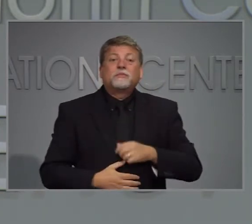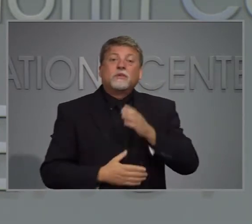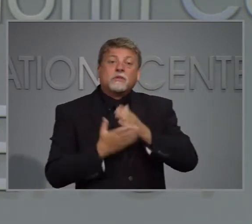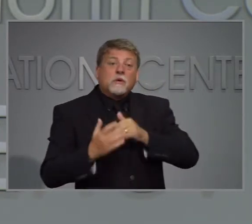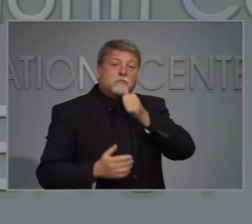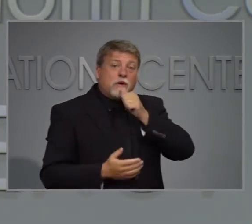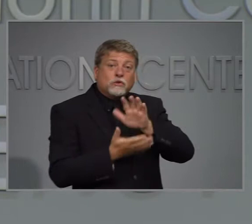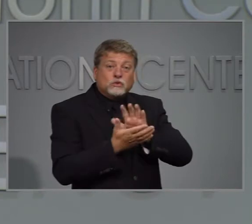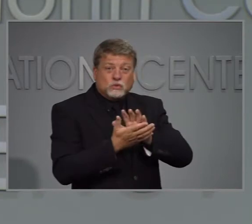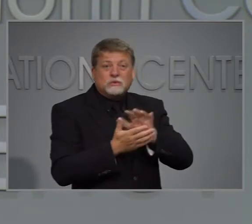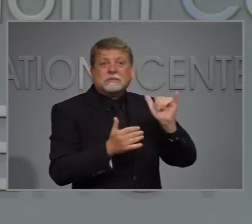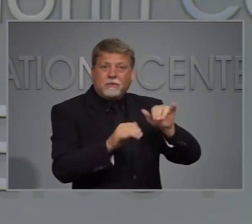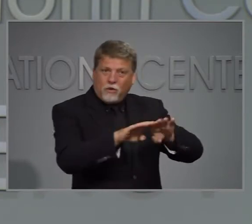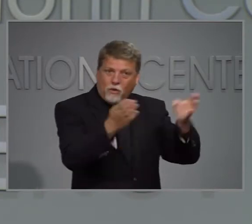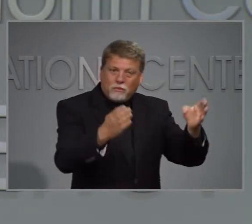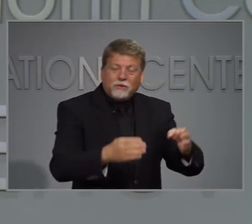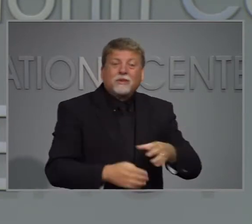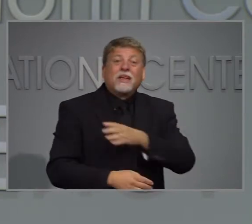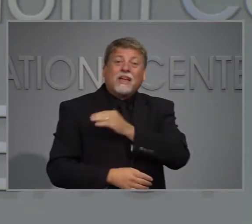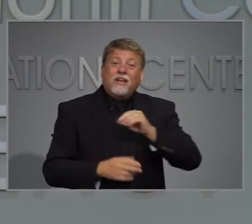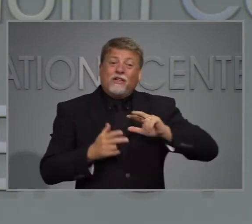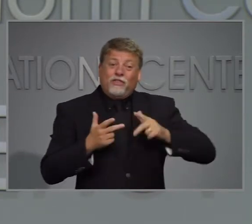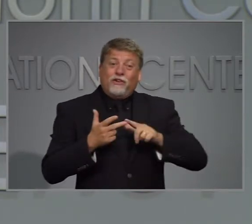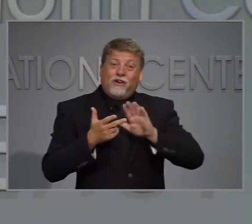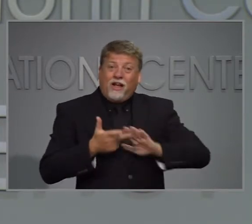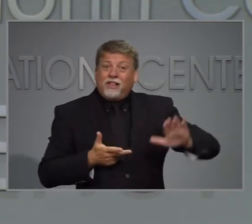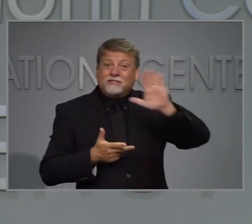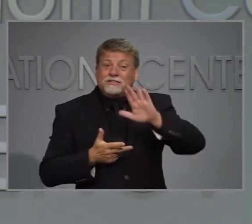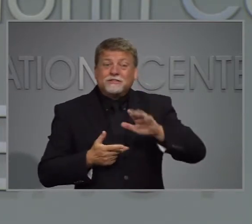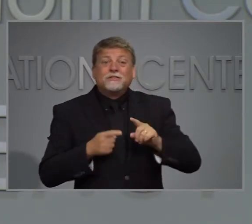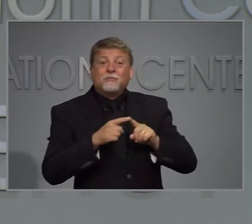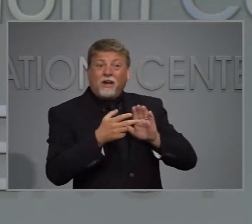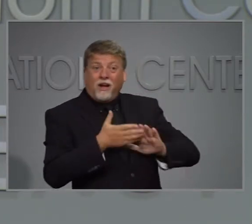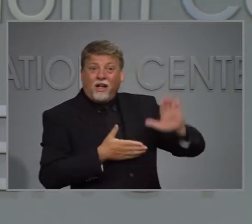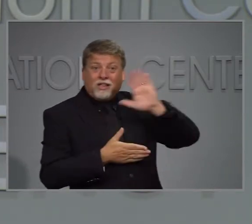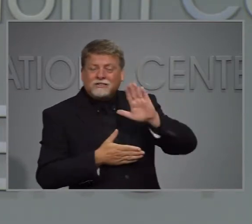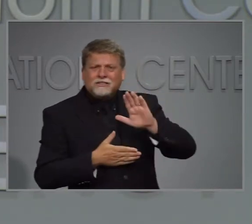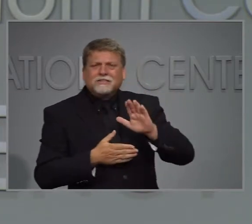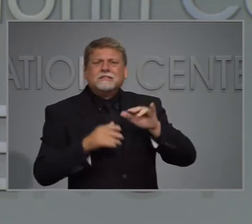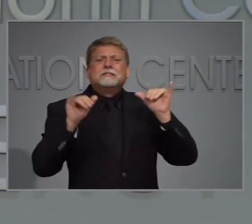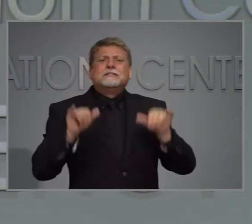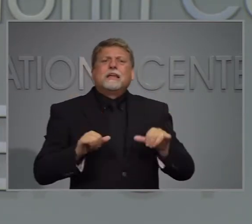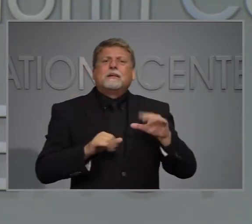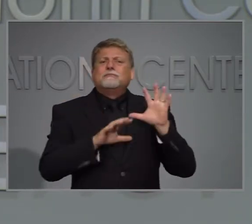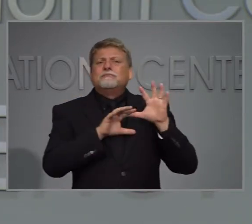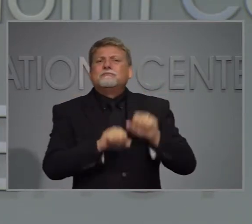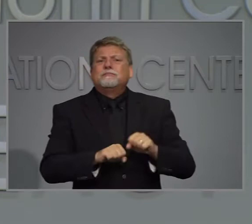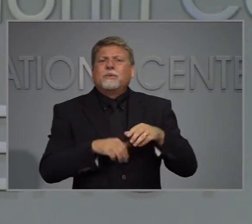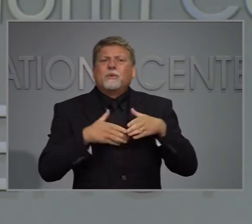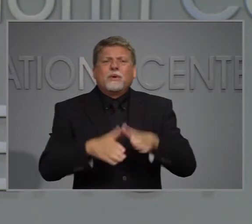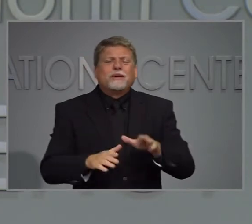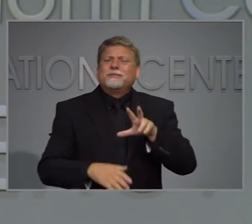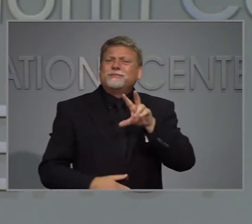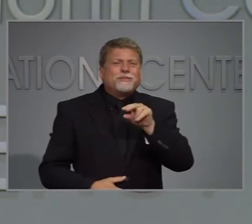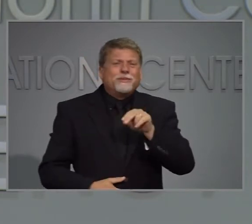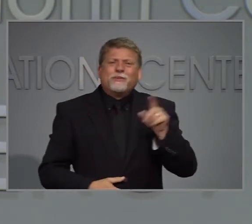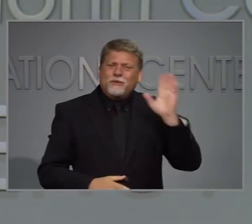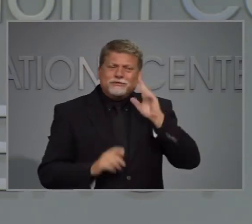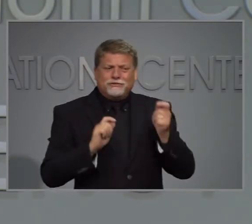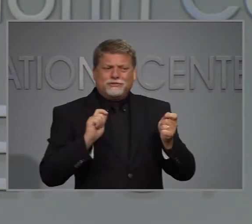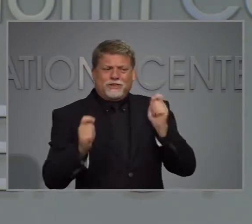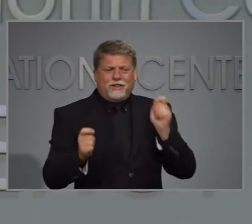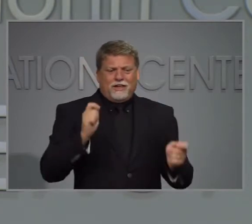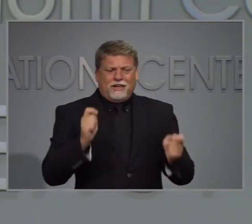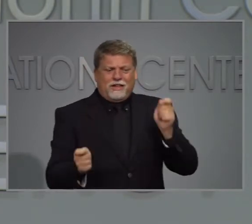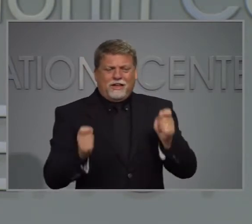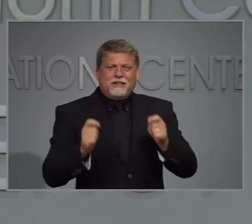instrucción presencial. Y nuestros campuses de los colegios universitarios tendrán alumnos. Y veremos que habrá algunos